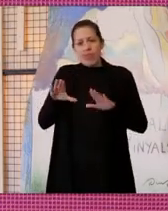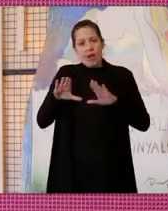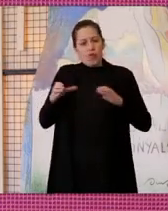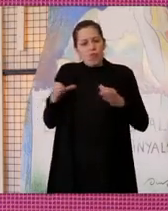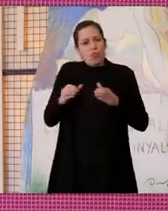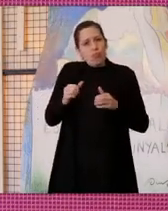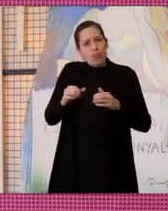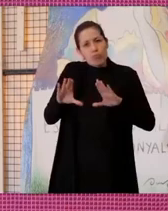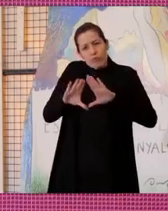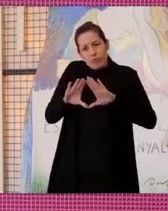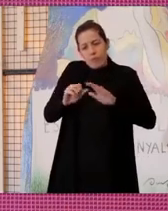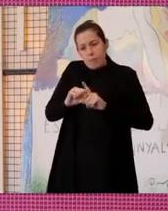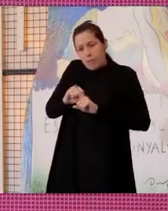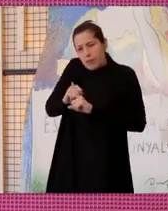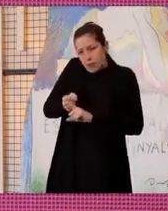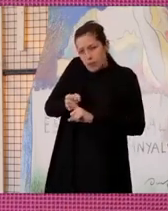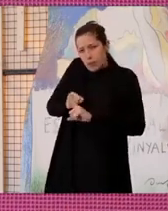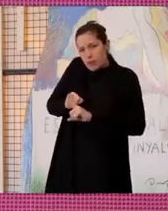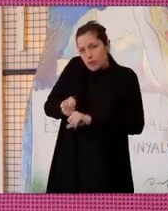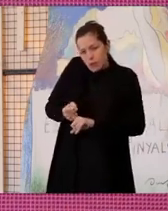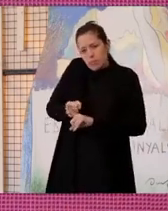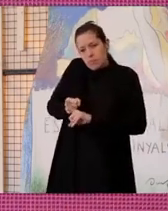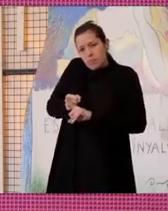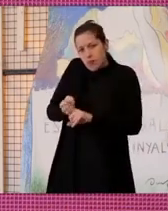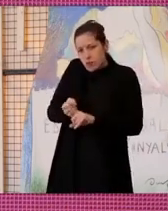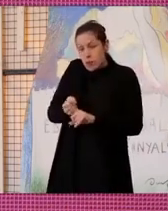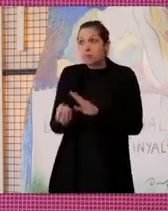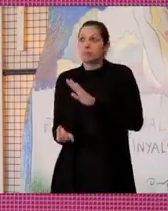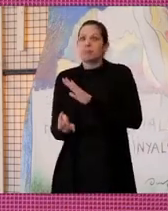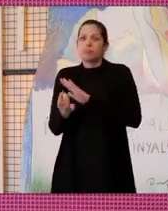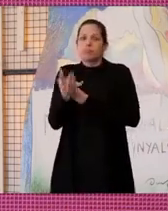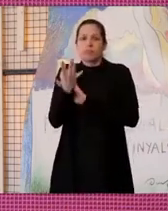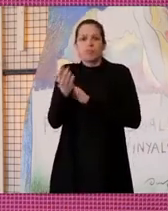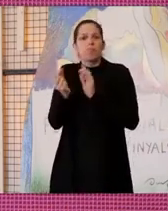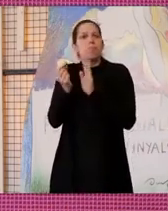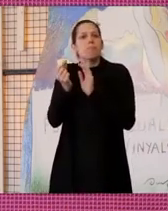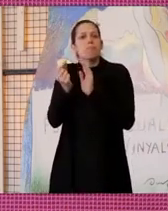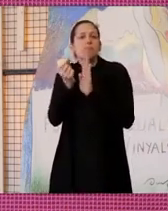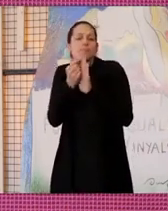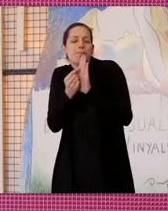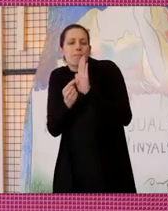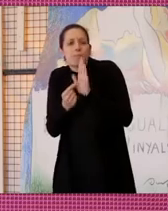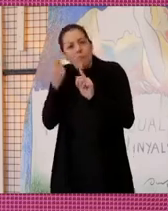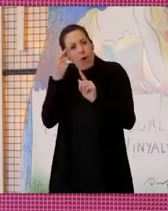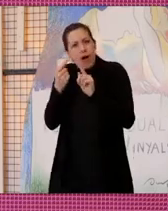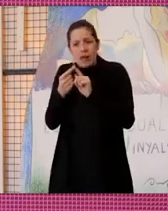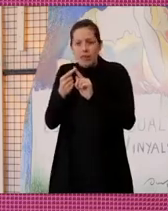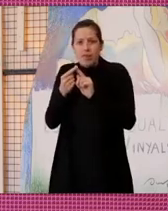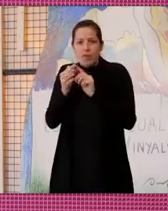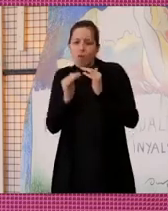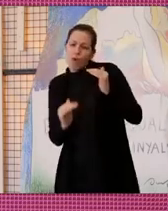hacer medidas de neutralizar los prejuicios sexistas